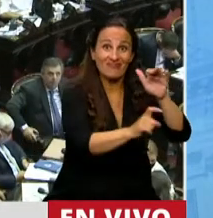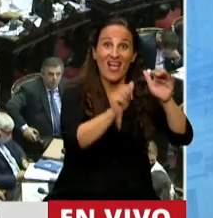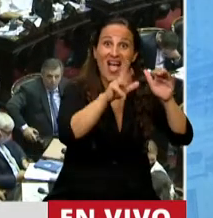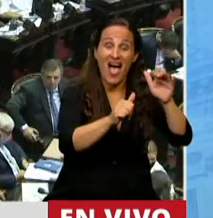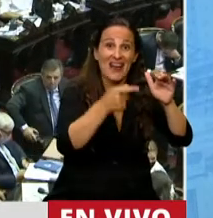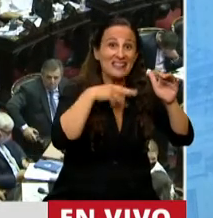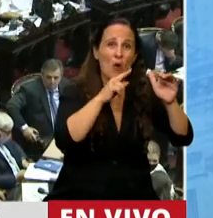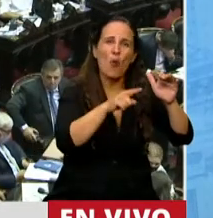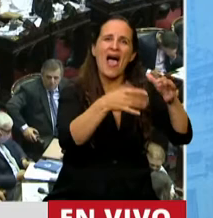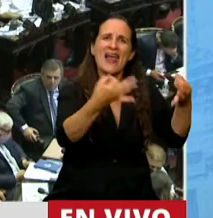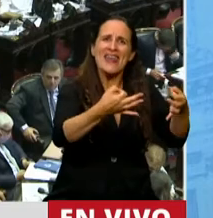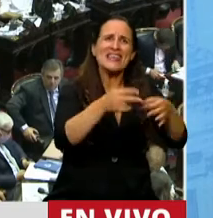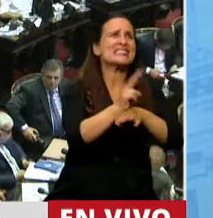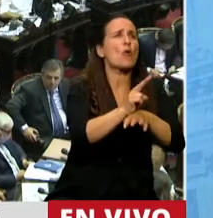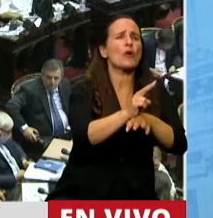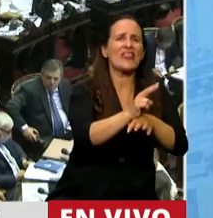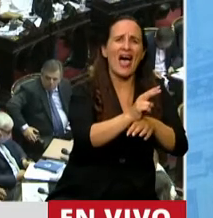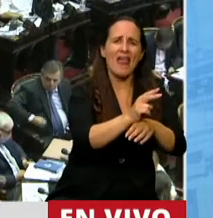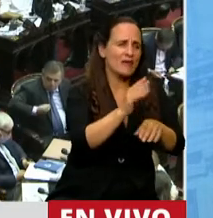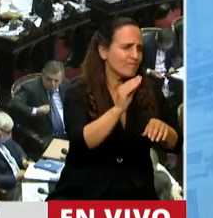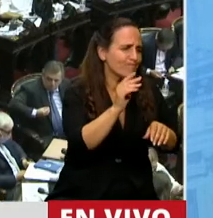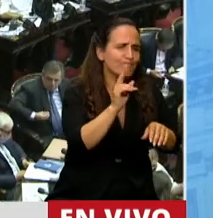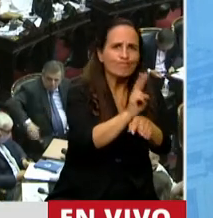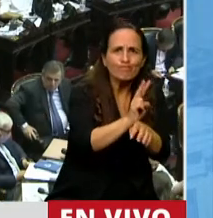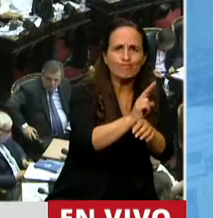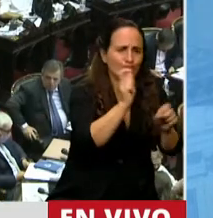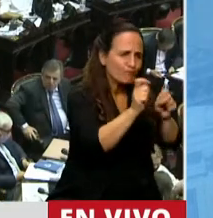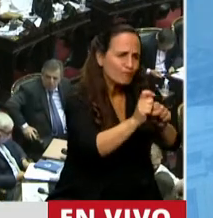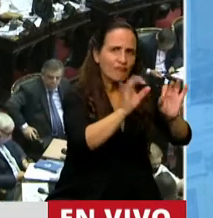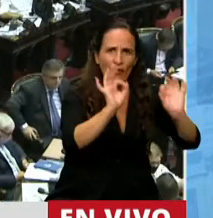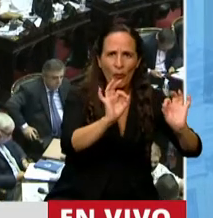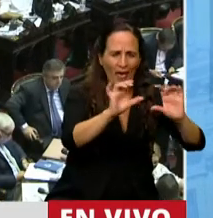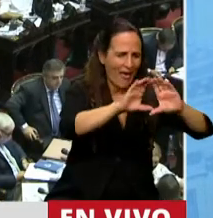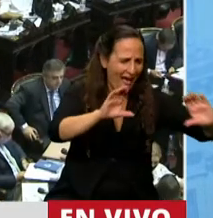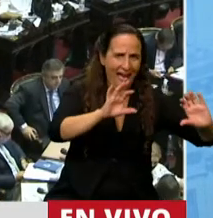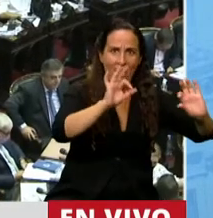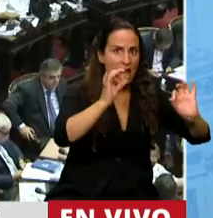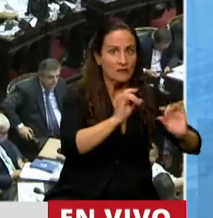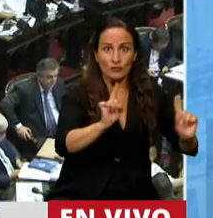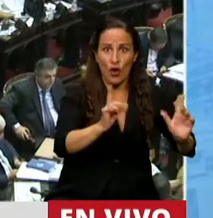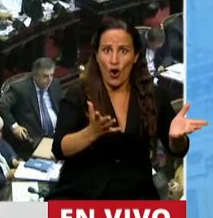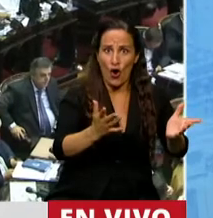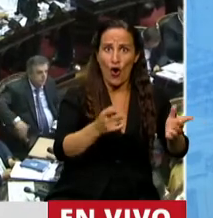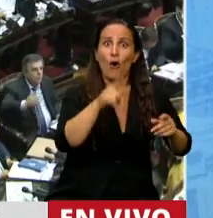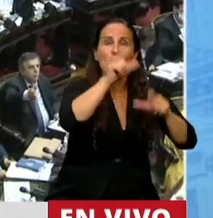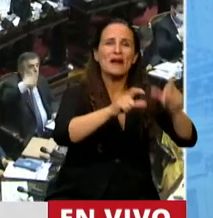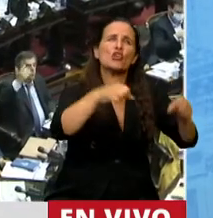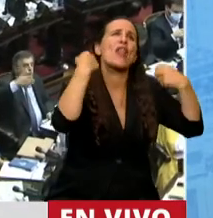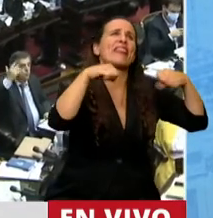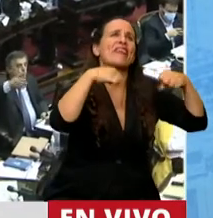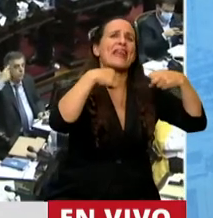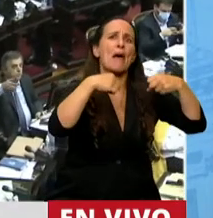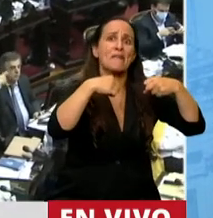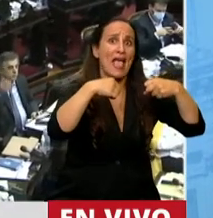condiciones de seguridad de mantenimiento en el entrenamiento de la tripulación estaba por debajo de los estándares internacionales